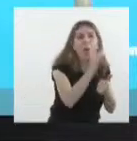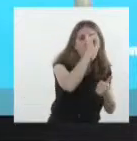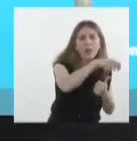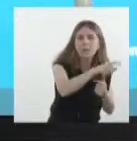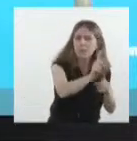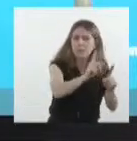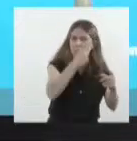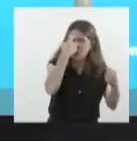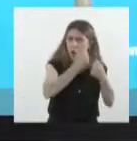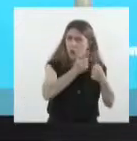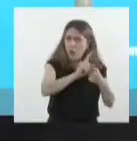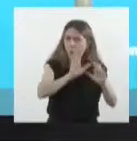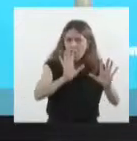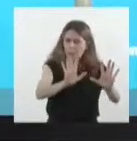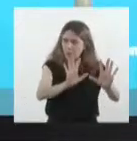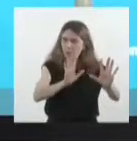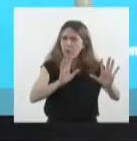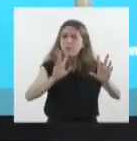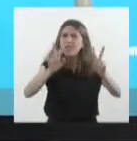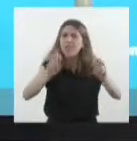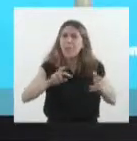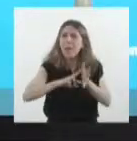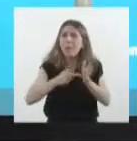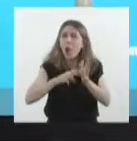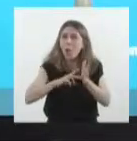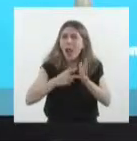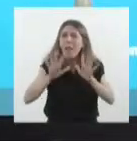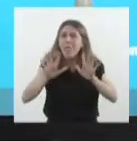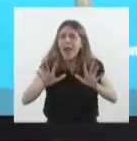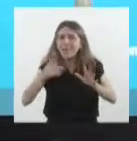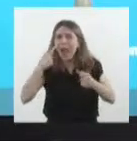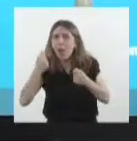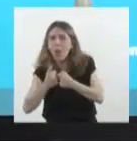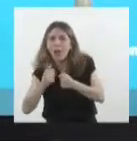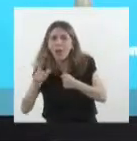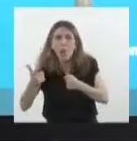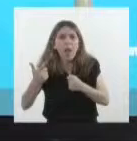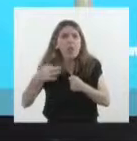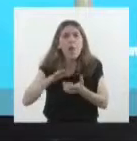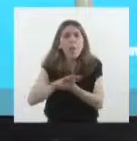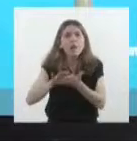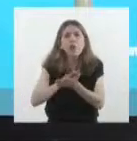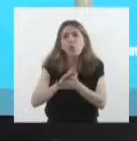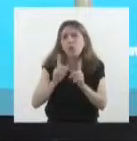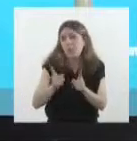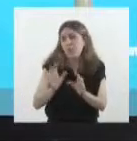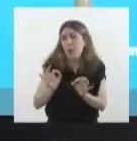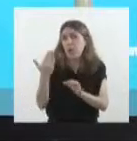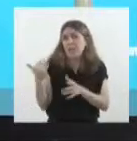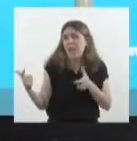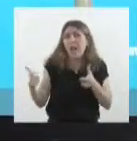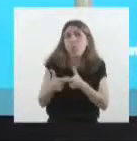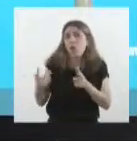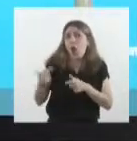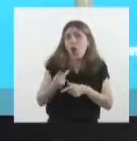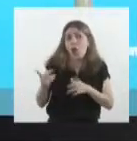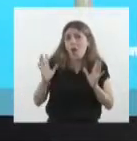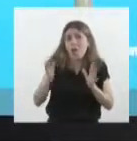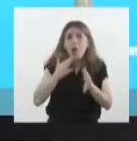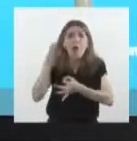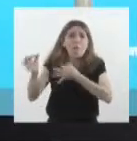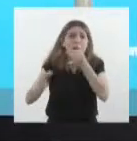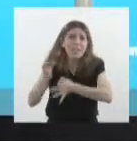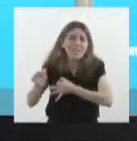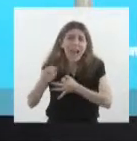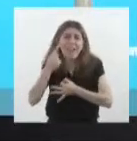preguntaron respecto de estas declaraciones que había dicho de cortar la dependencia con Estados Unidos. Y esto es lo que decía Alberto Fernández en